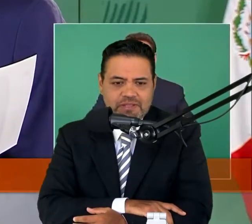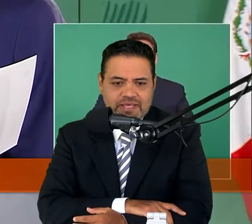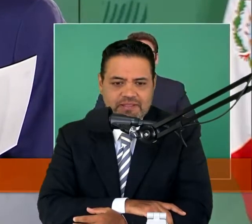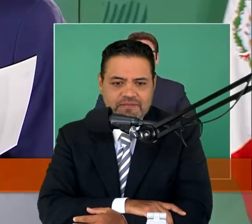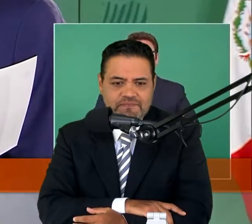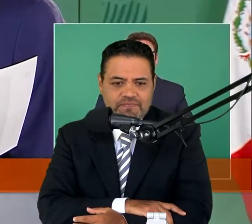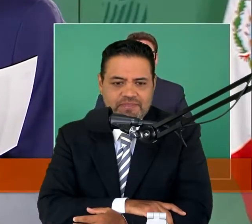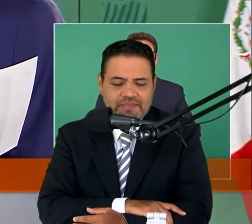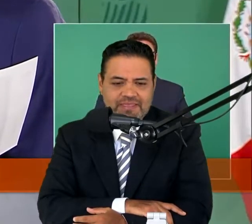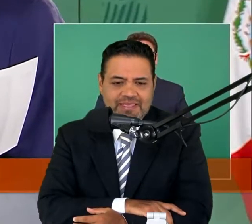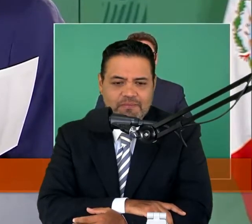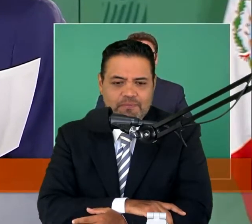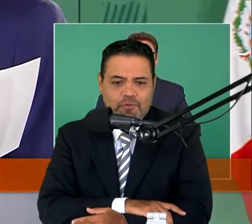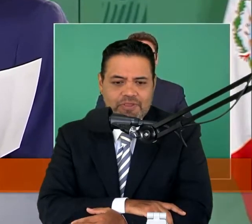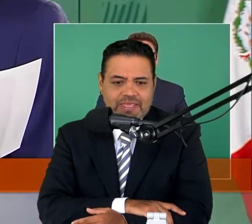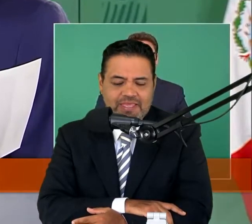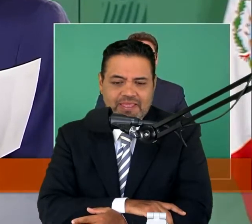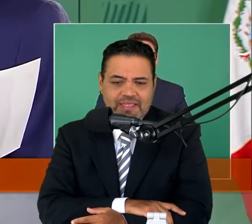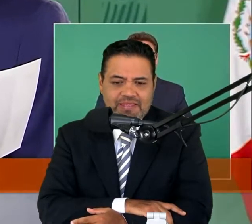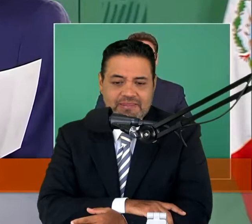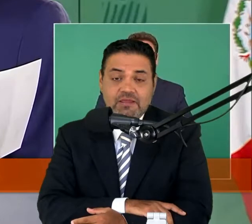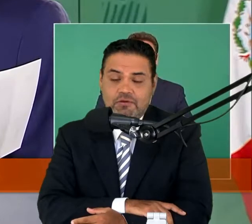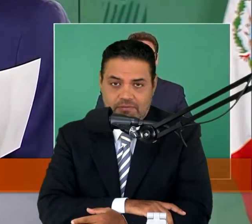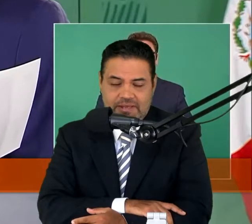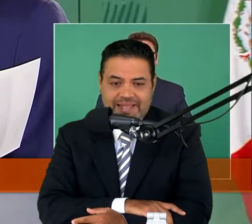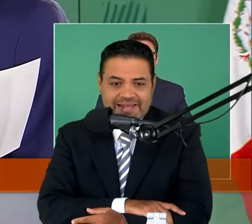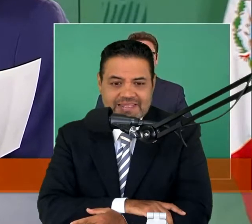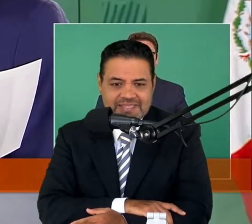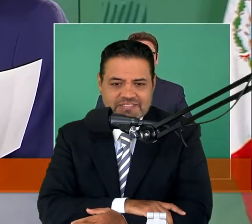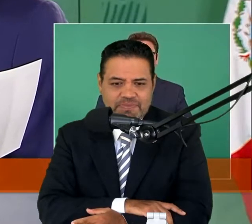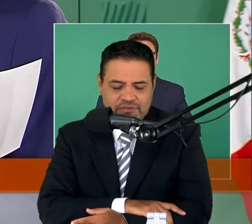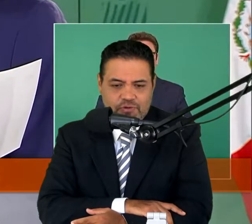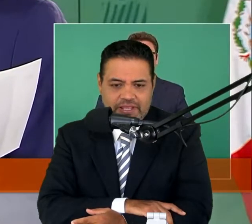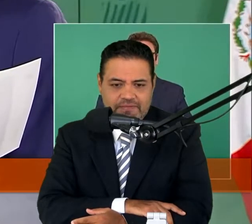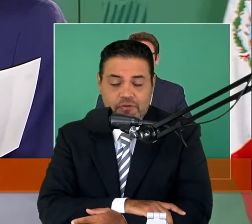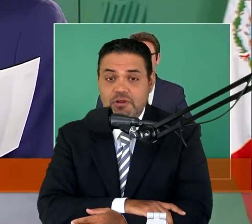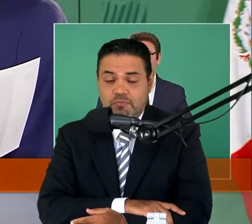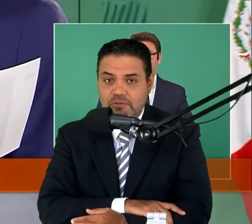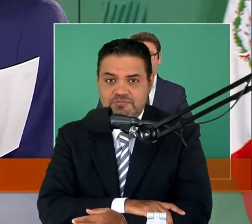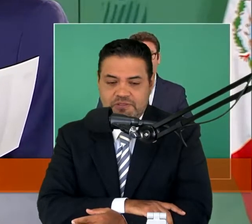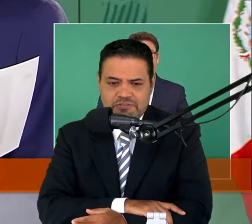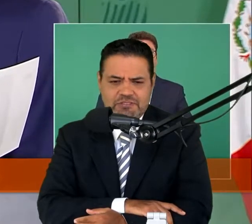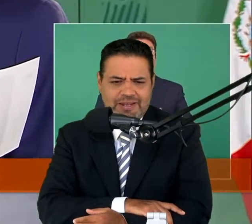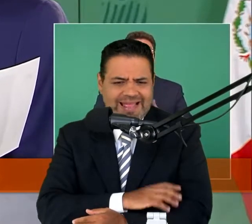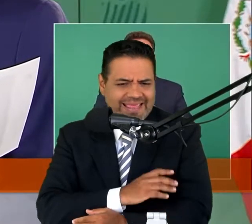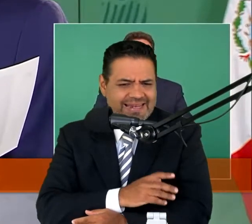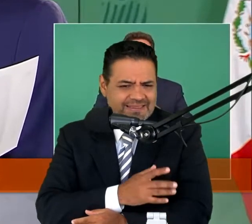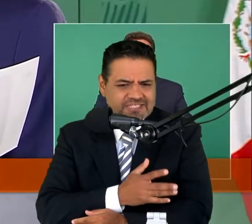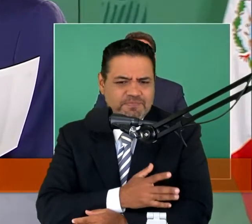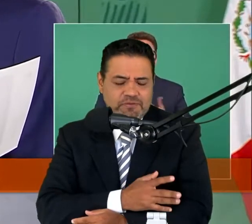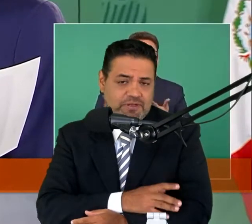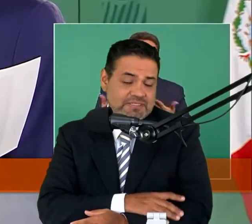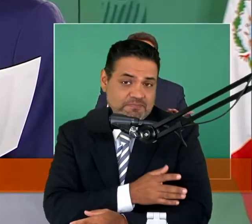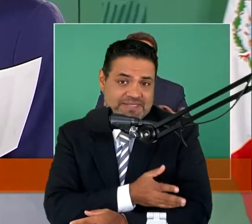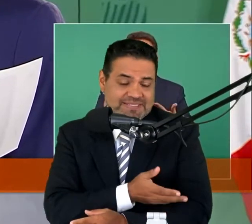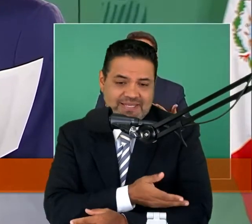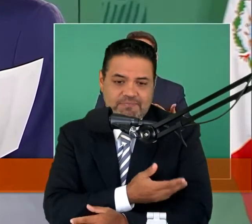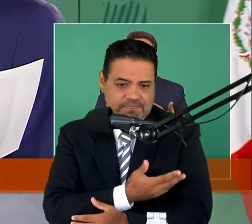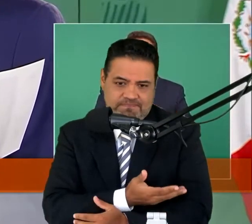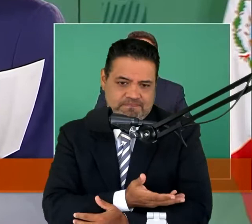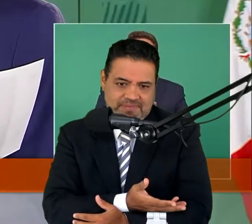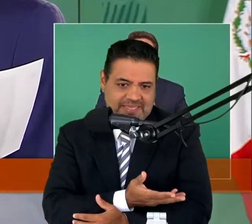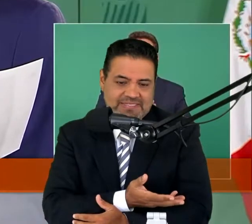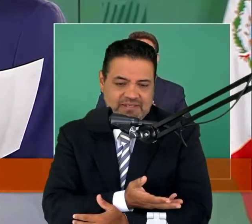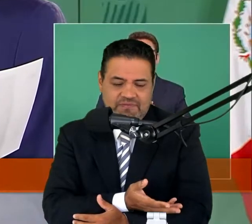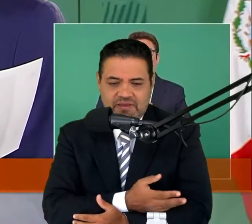superioridad porque dijo la élite española no el pueblo español sino la élite española sin precisar